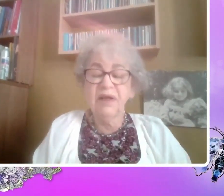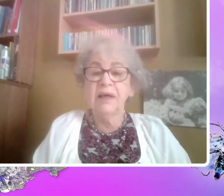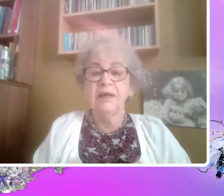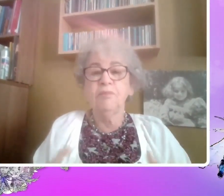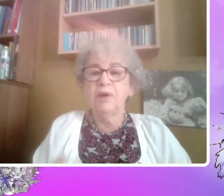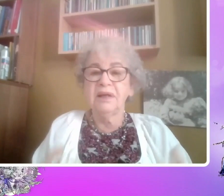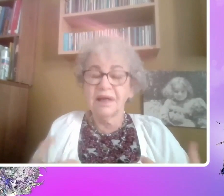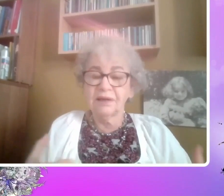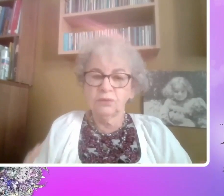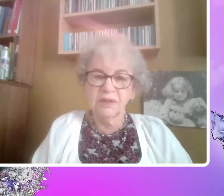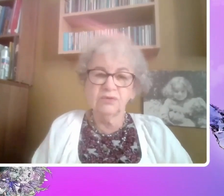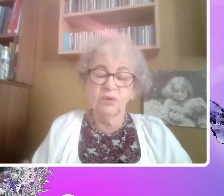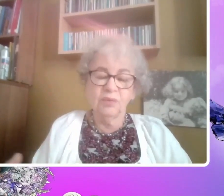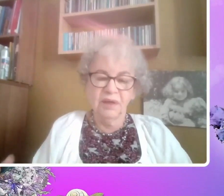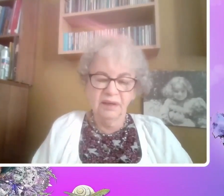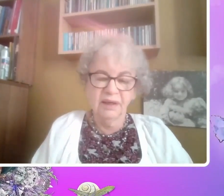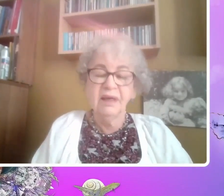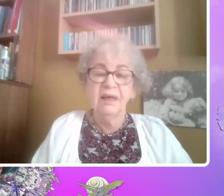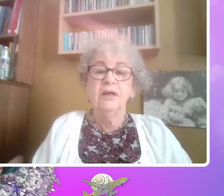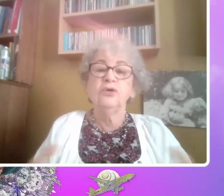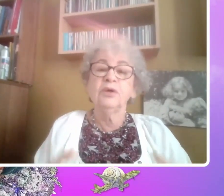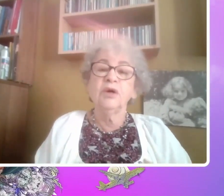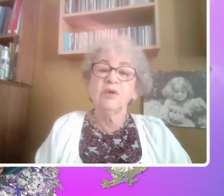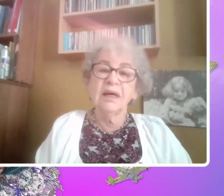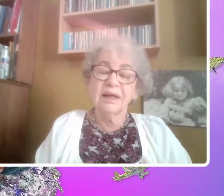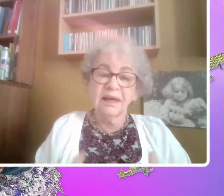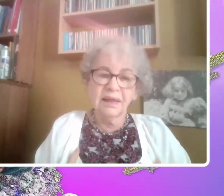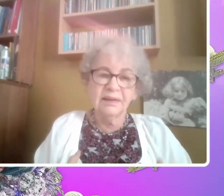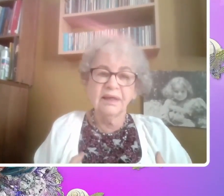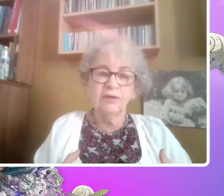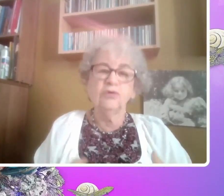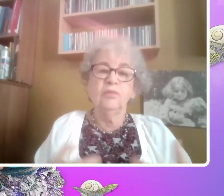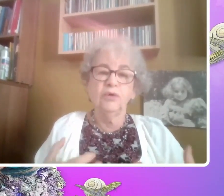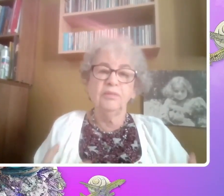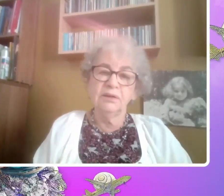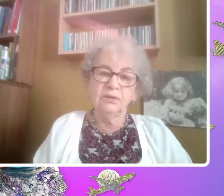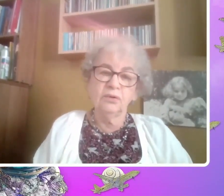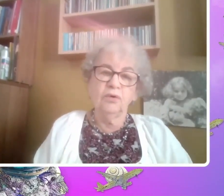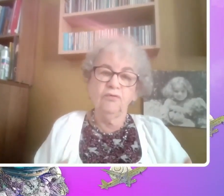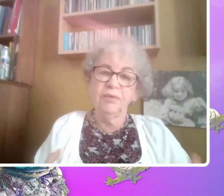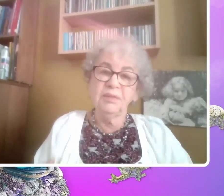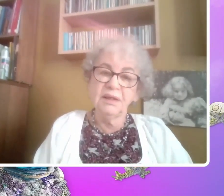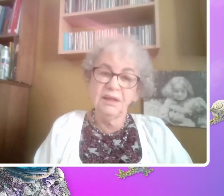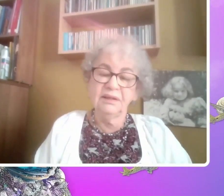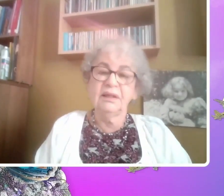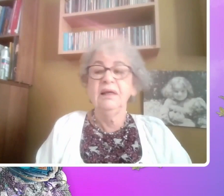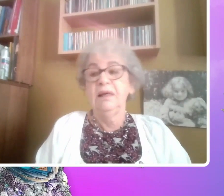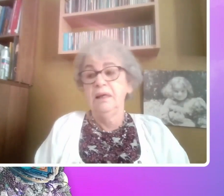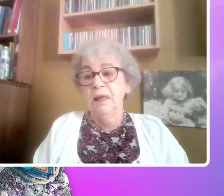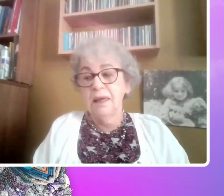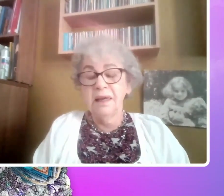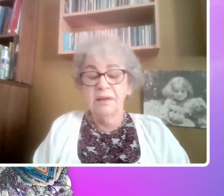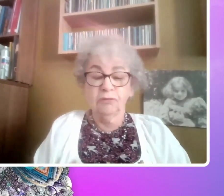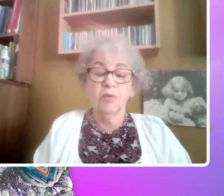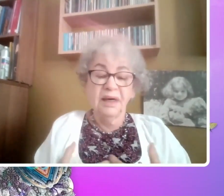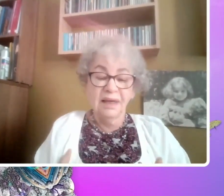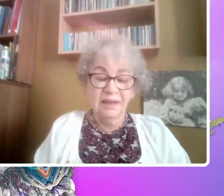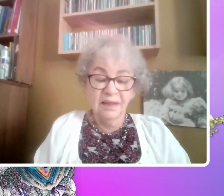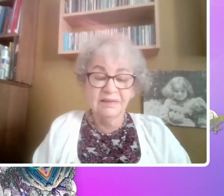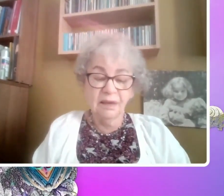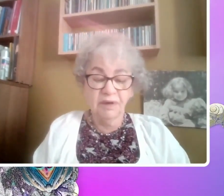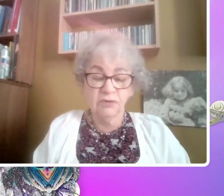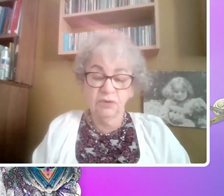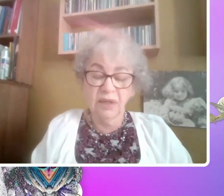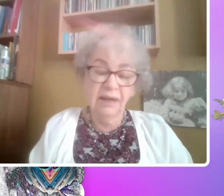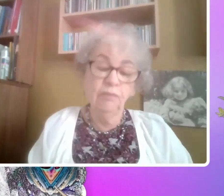la significan y pueden actuar sobre ella. Yo creo que el rescate que ha hecho el movimiento feminista